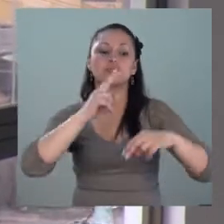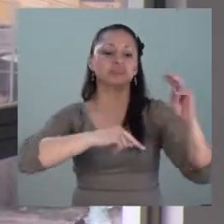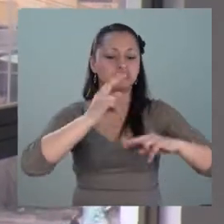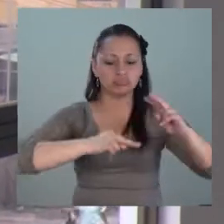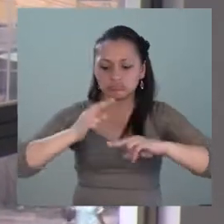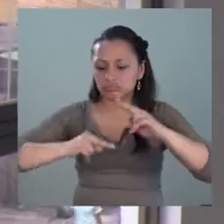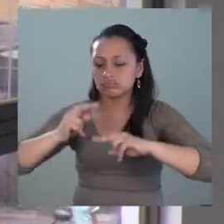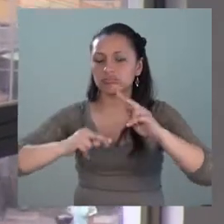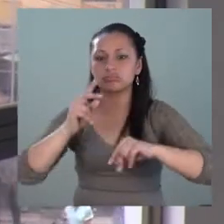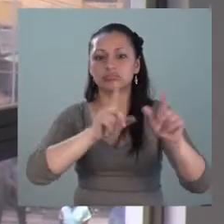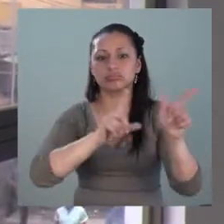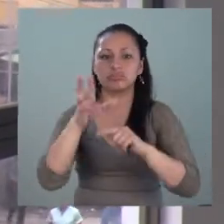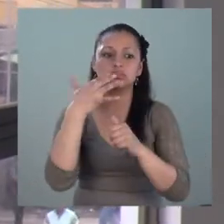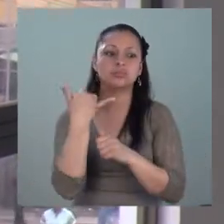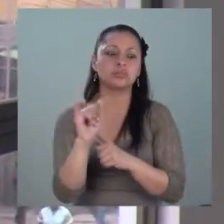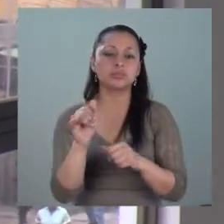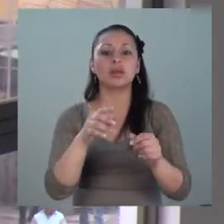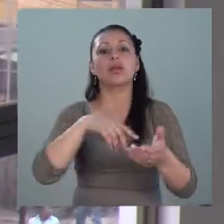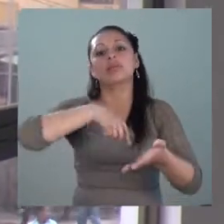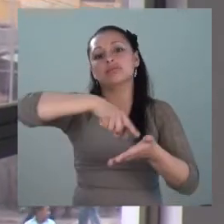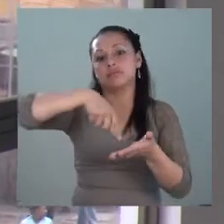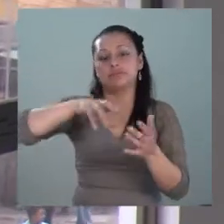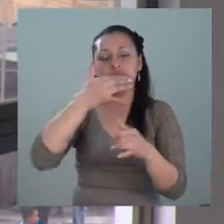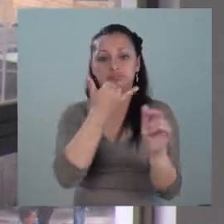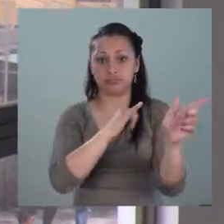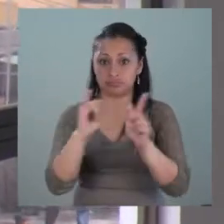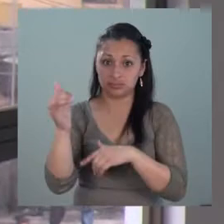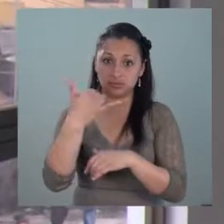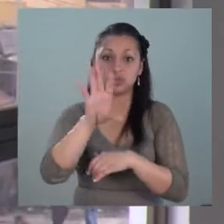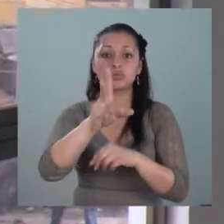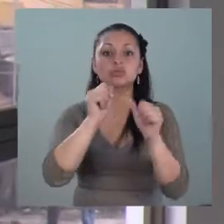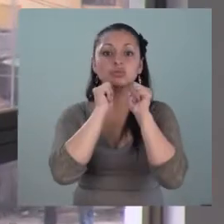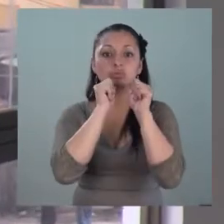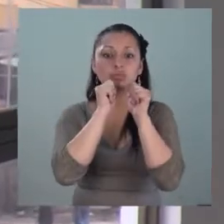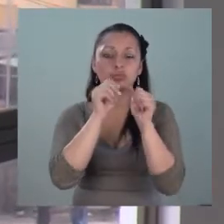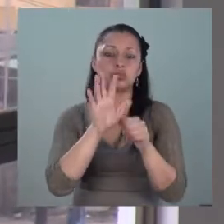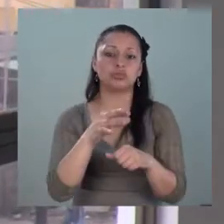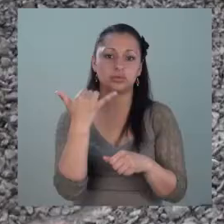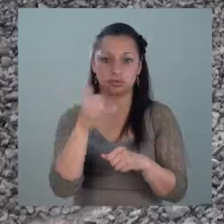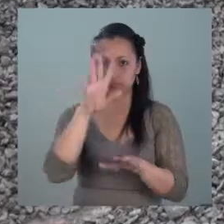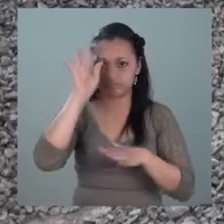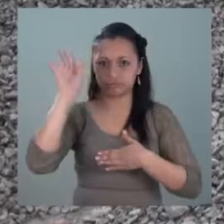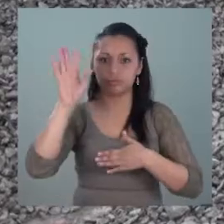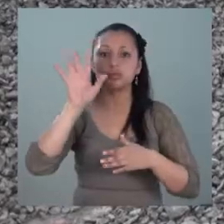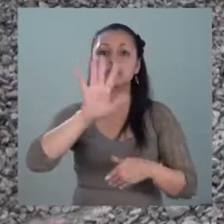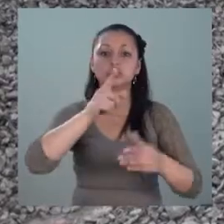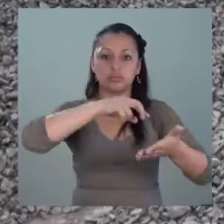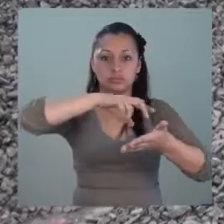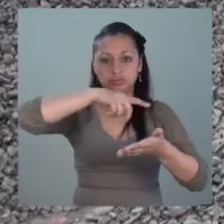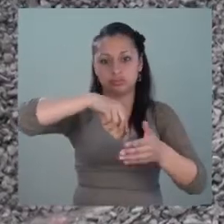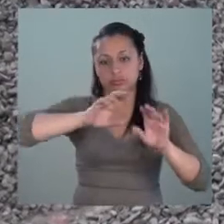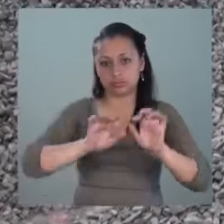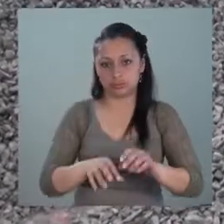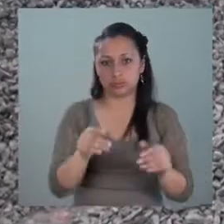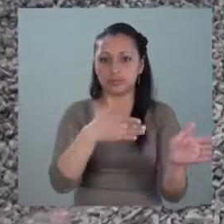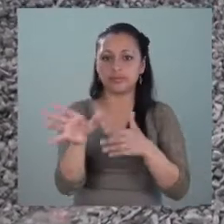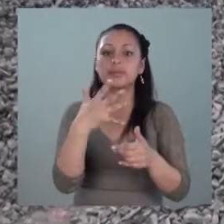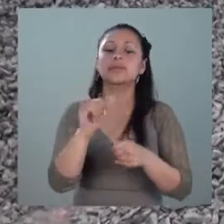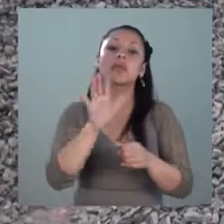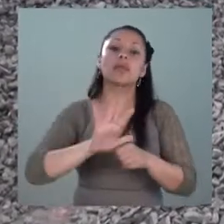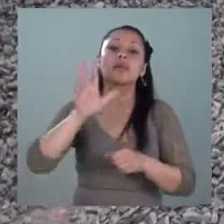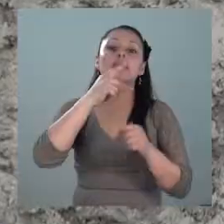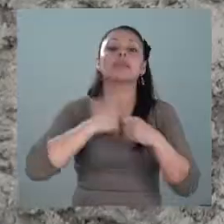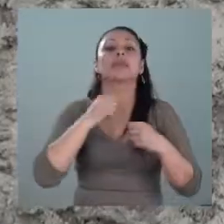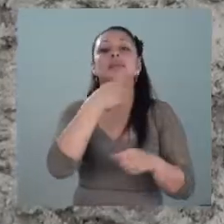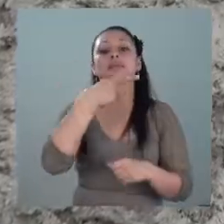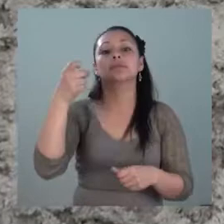y las obras complementarias tal como lo hemos afirmado y como se ha comprometido el señor gobernador. De acuerdo con el secretario de Planeación de Nariño,